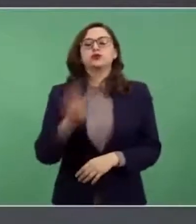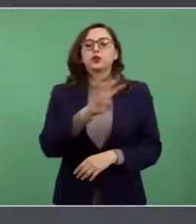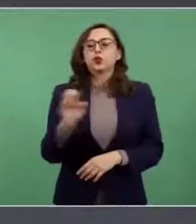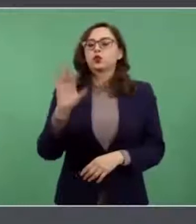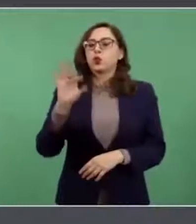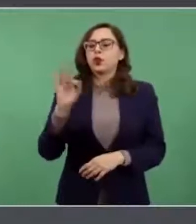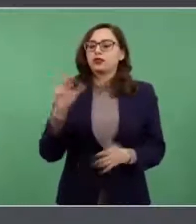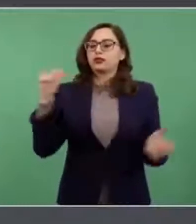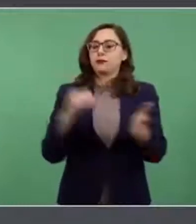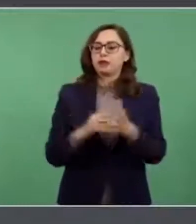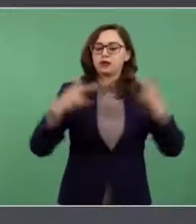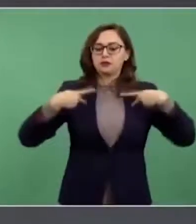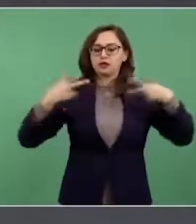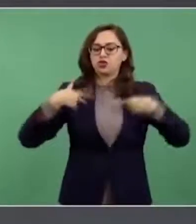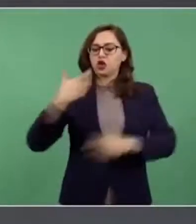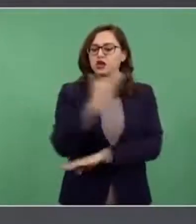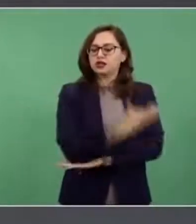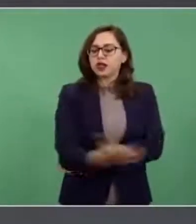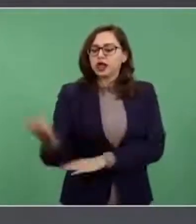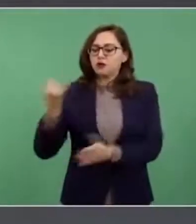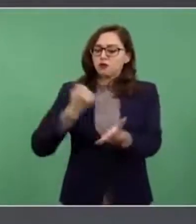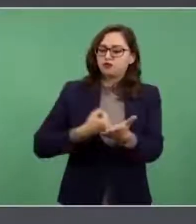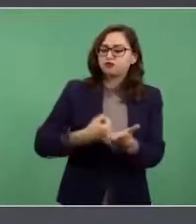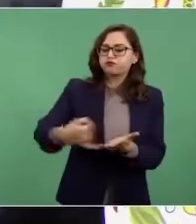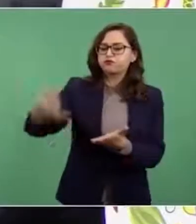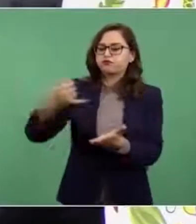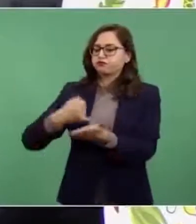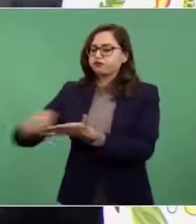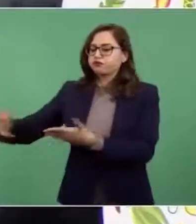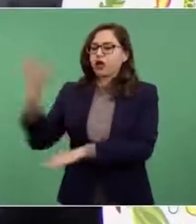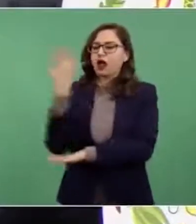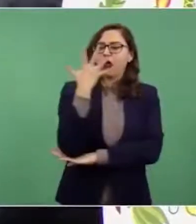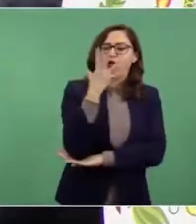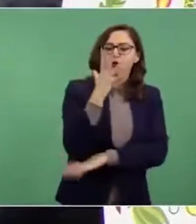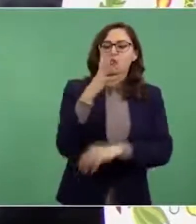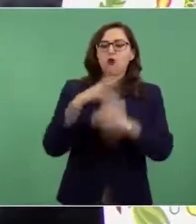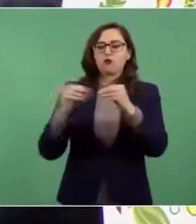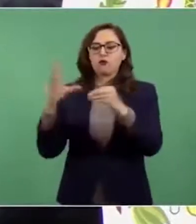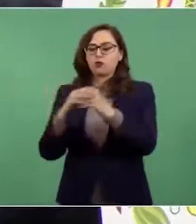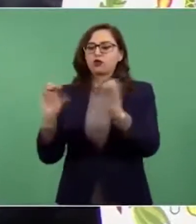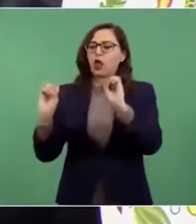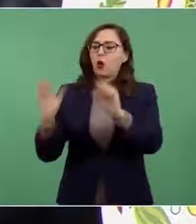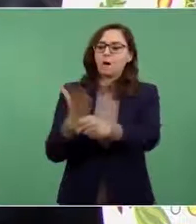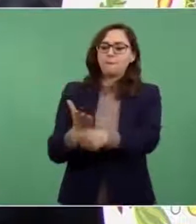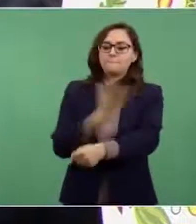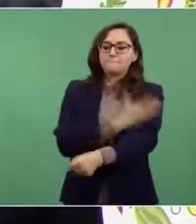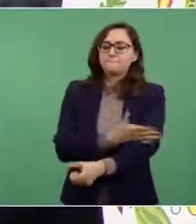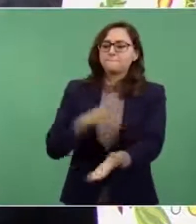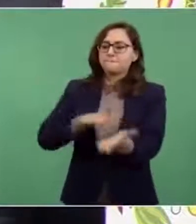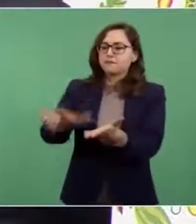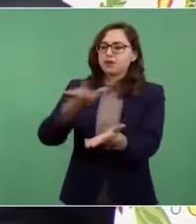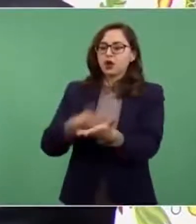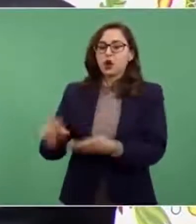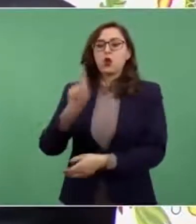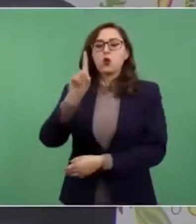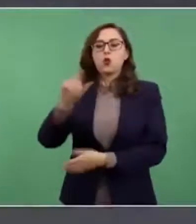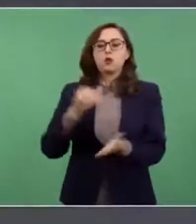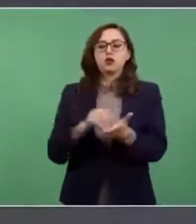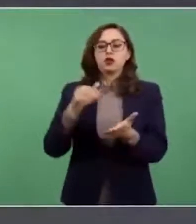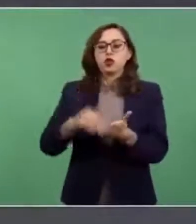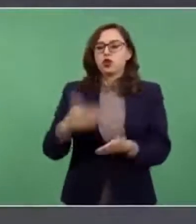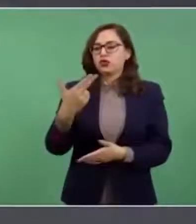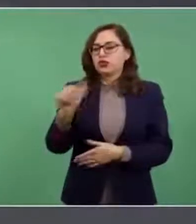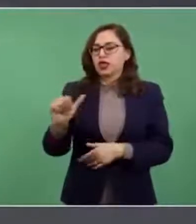440,000 campesinos que están sembrando árboles frutales y maderables en 1 millón de hectáreas.